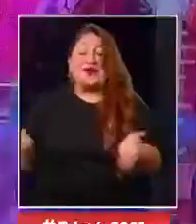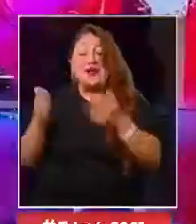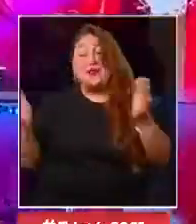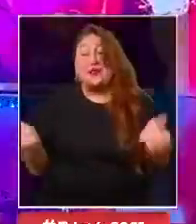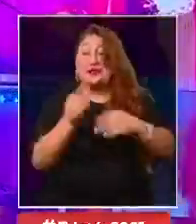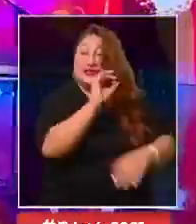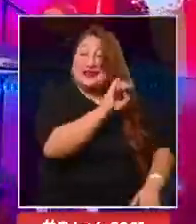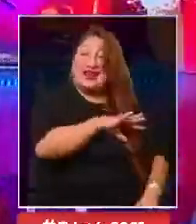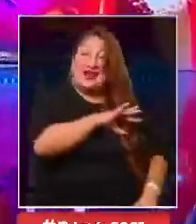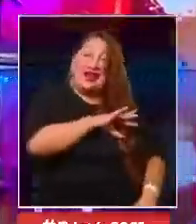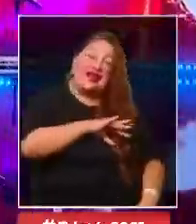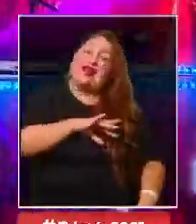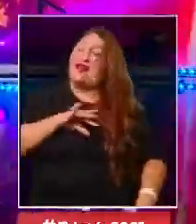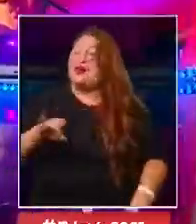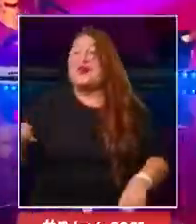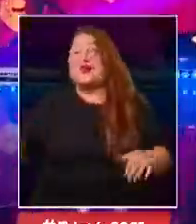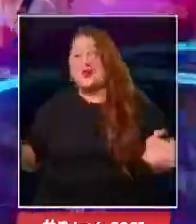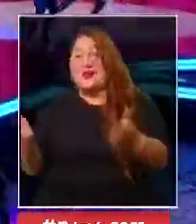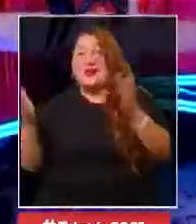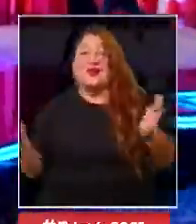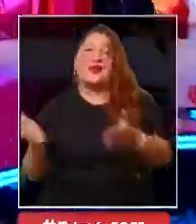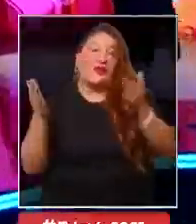buenos días